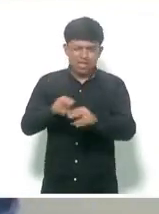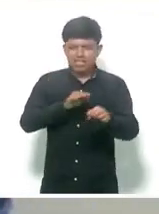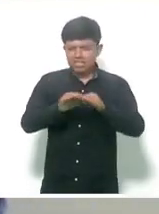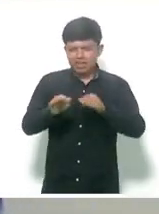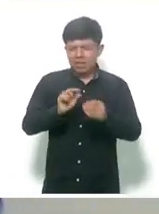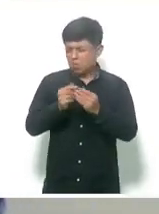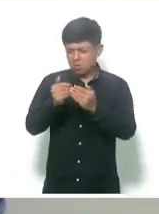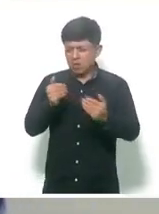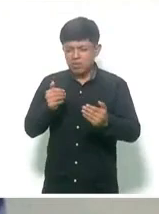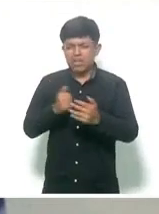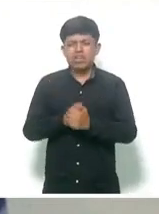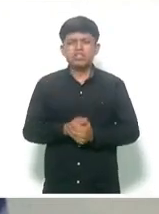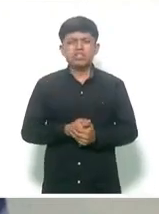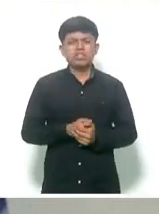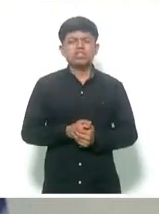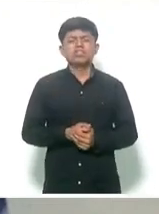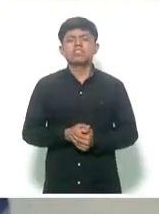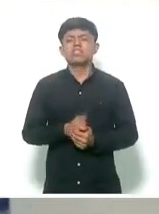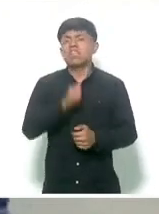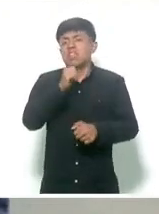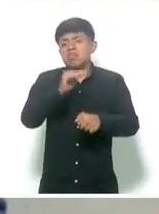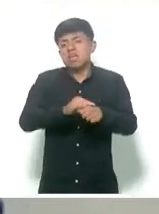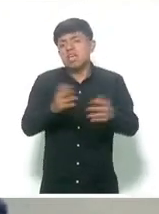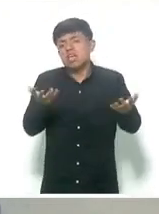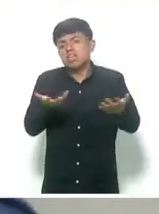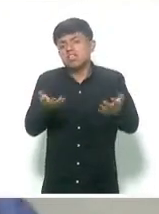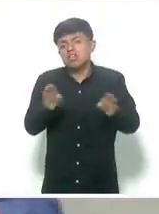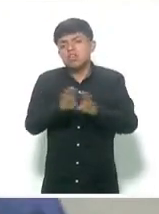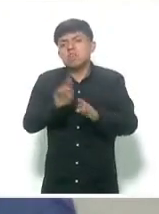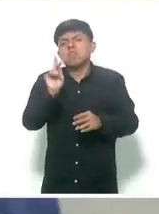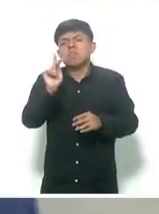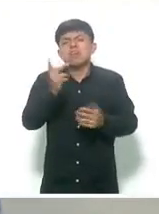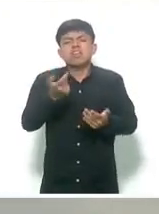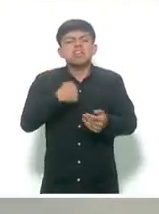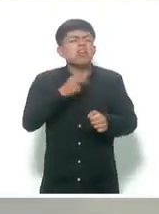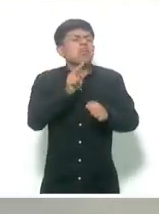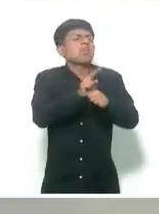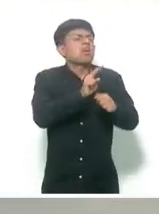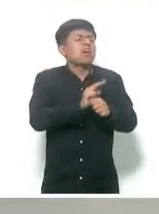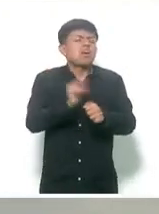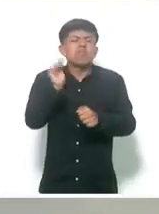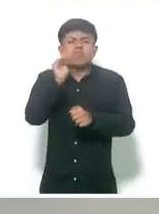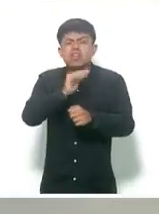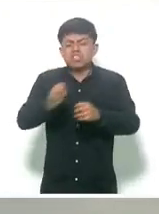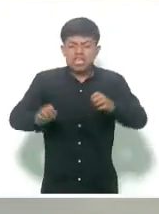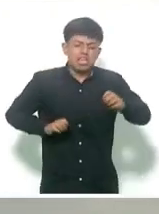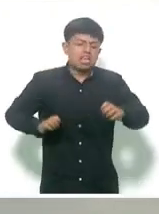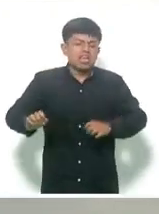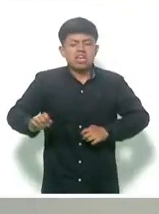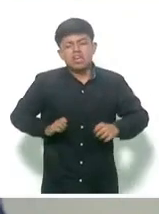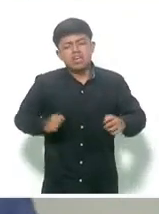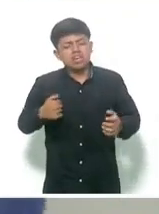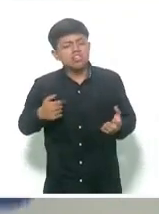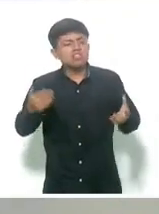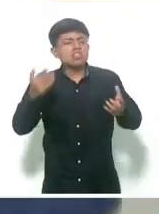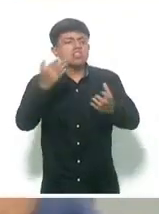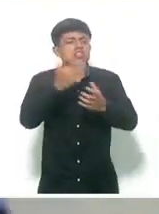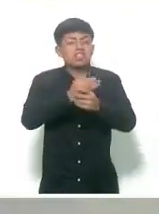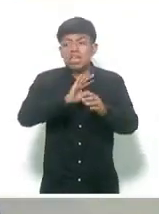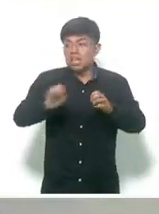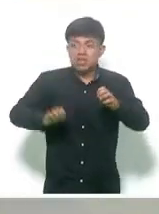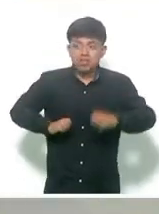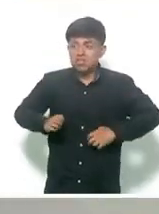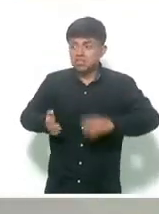hace poco lo único que estábamos haciendo es ser una especie como de bomberos Pues no que sucedía un evento Y llegábamos se apagaba y